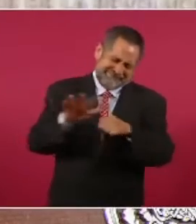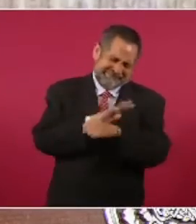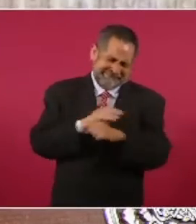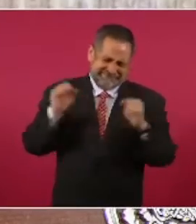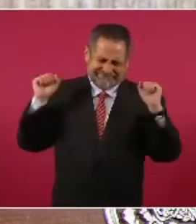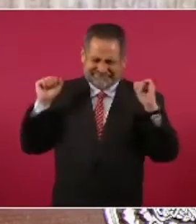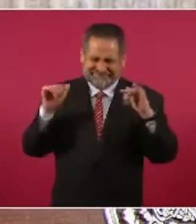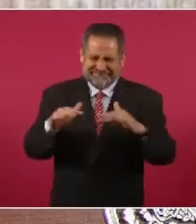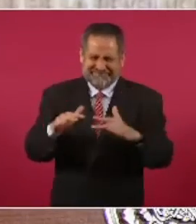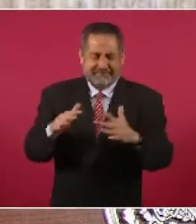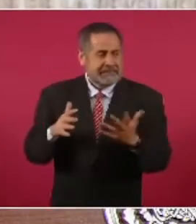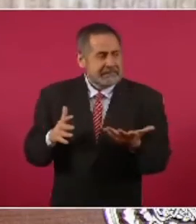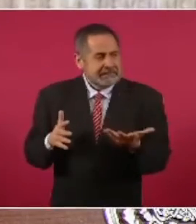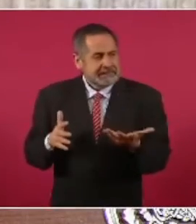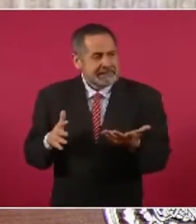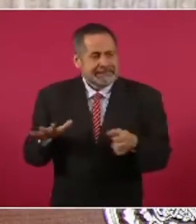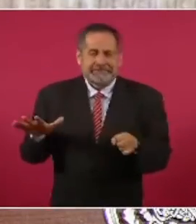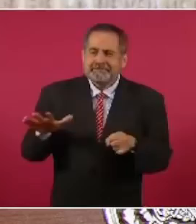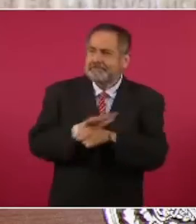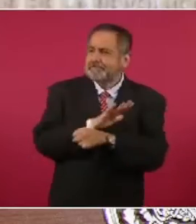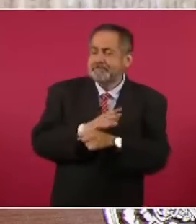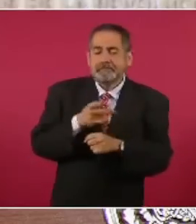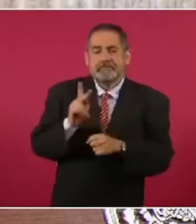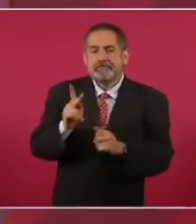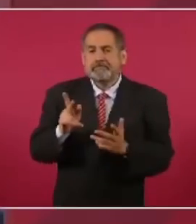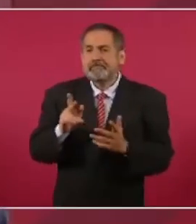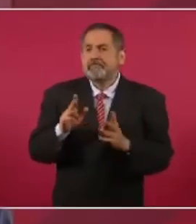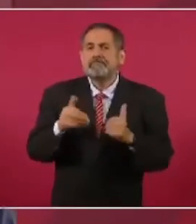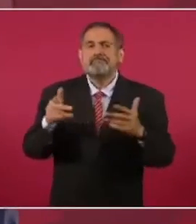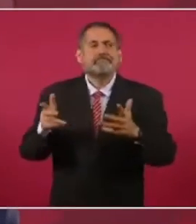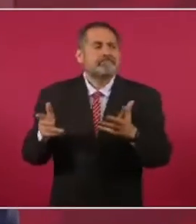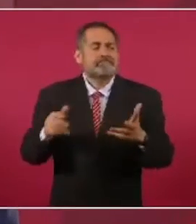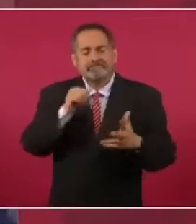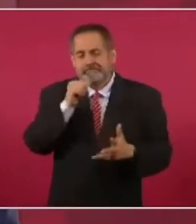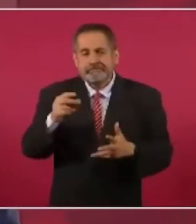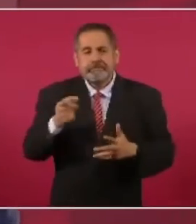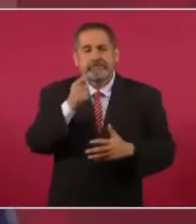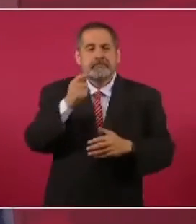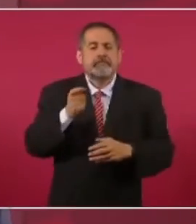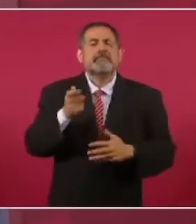Pero nada más se llenaba. ¿Y saben qué hacían